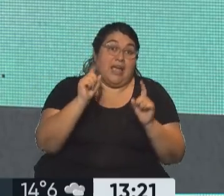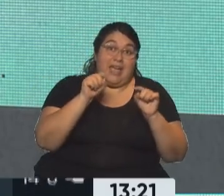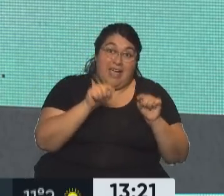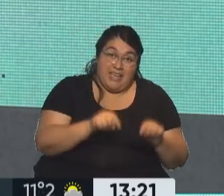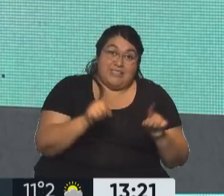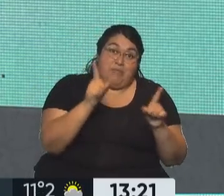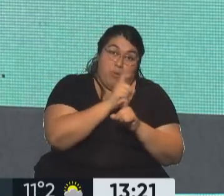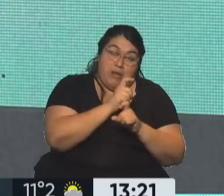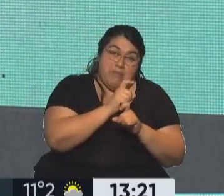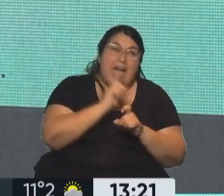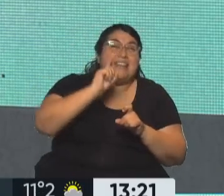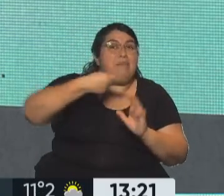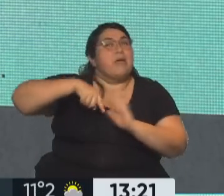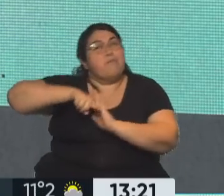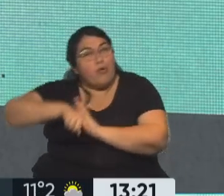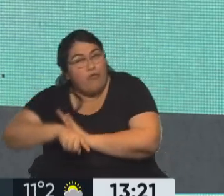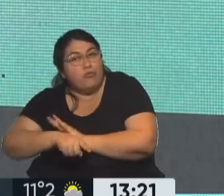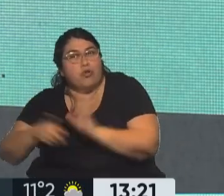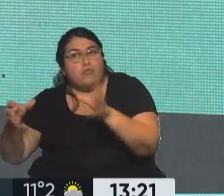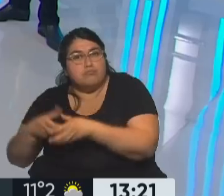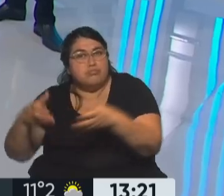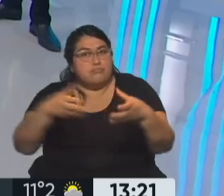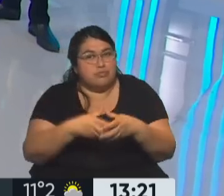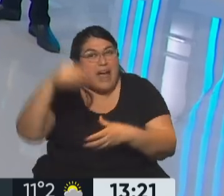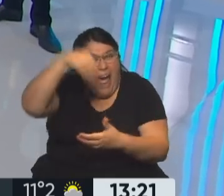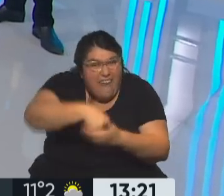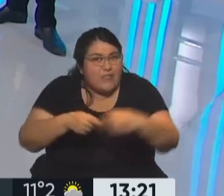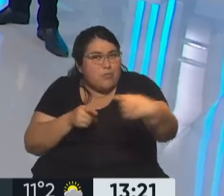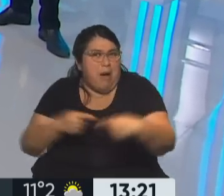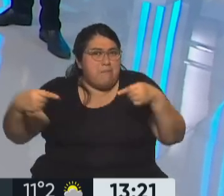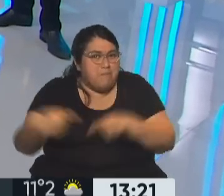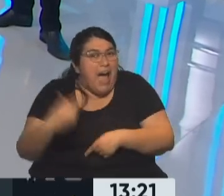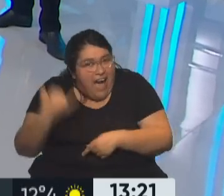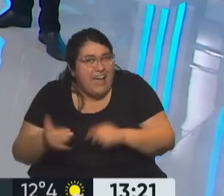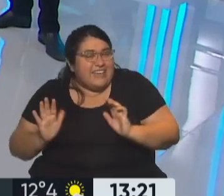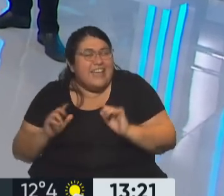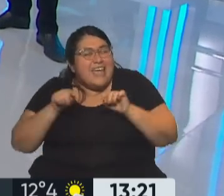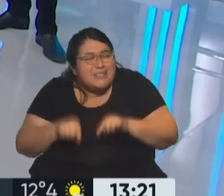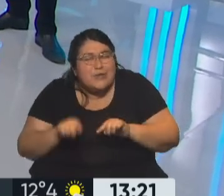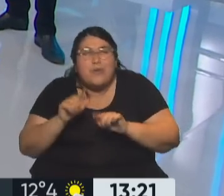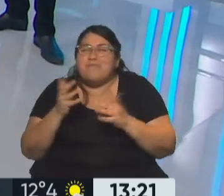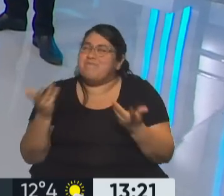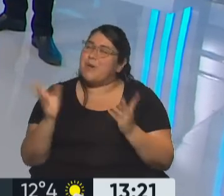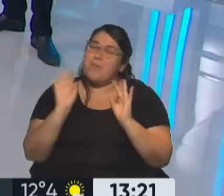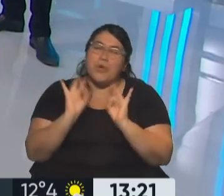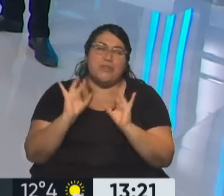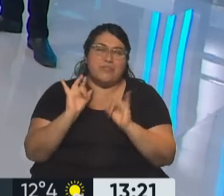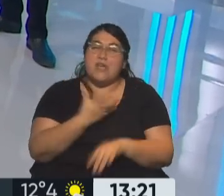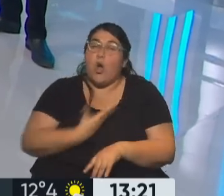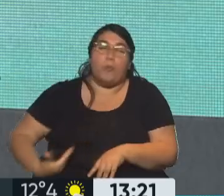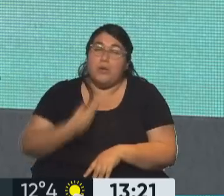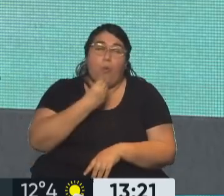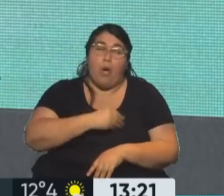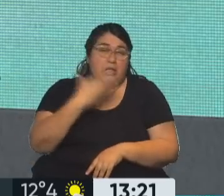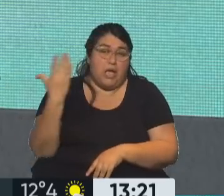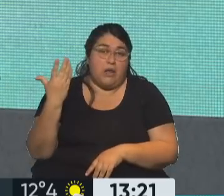para aceptar una cosa así, tiene que aceptarlo en el Senado, lo cual también es muy difícil que un gobierno cualquiera, sea